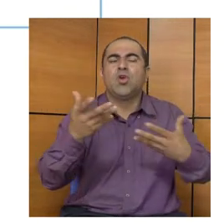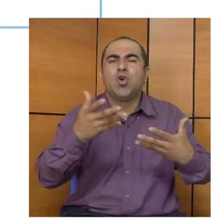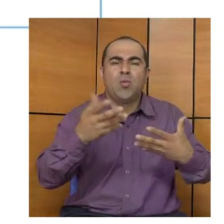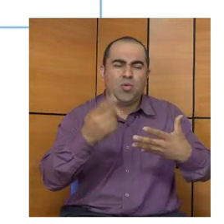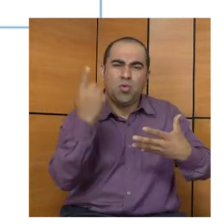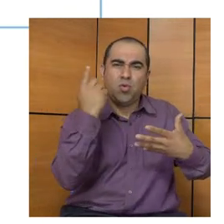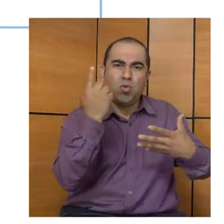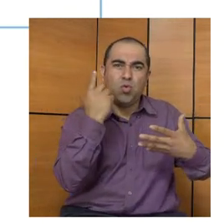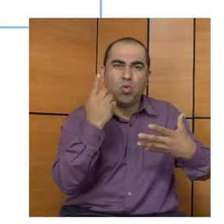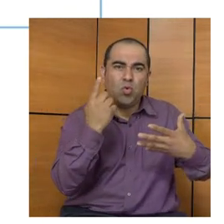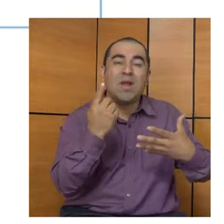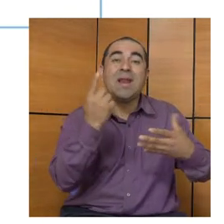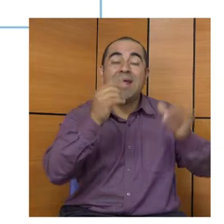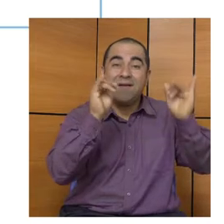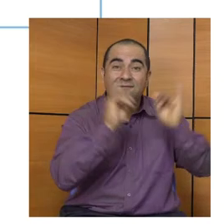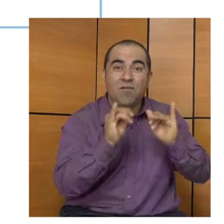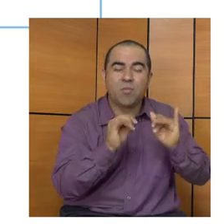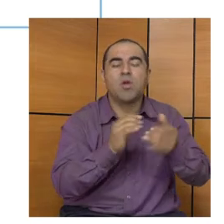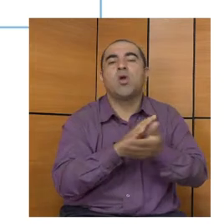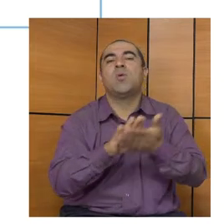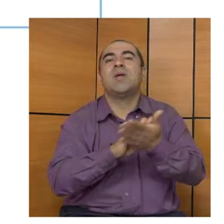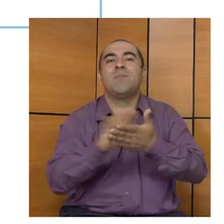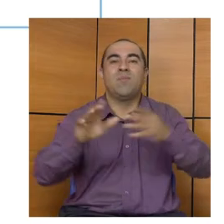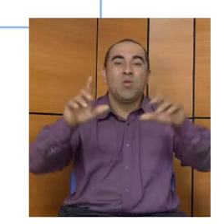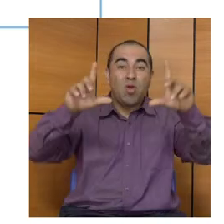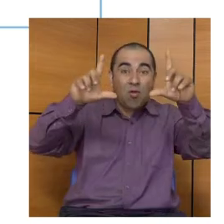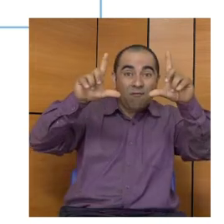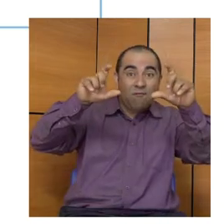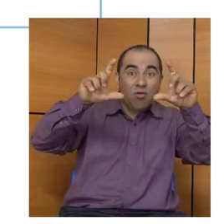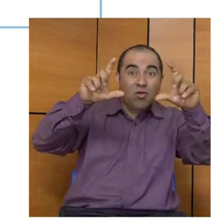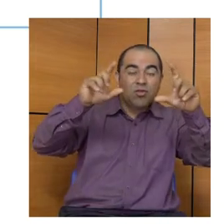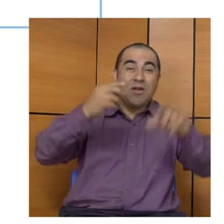estereotipo, ¿verdad? Una imagen única de todos los mayores.